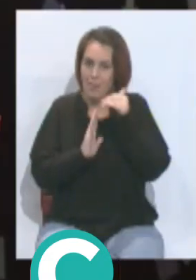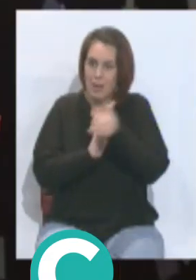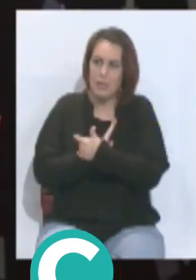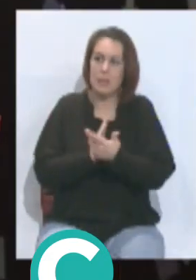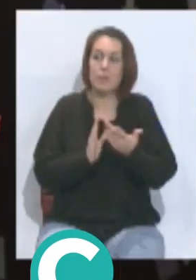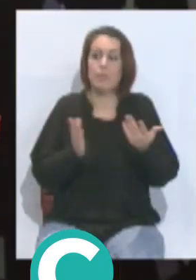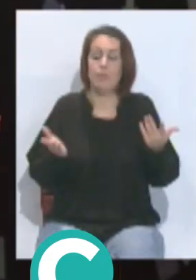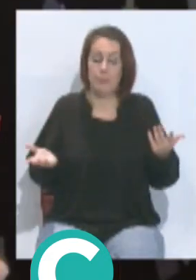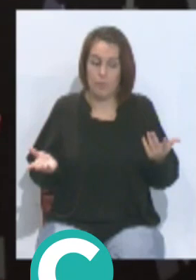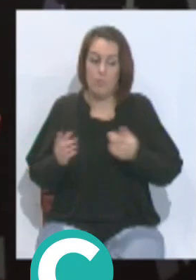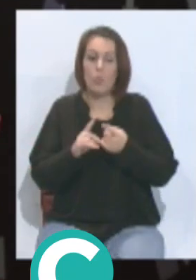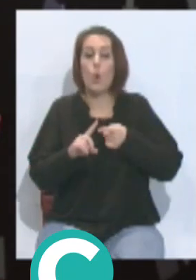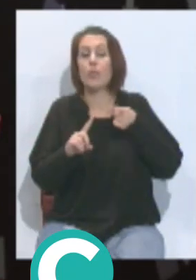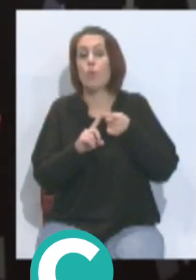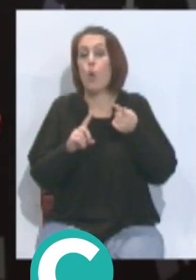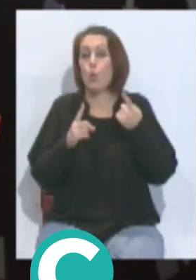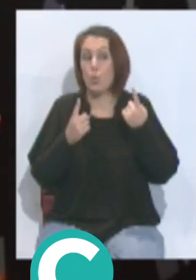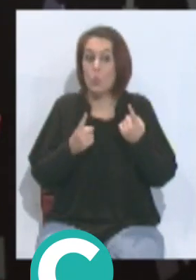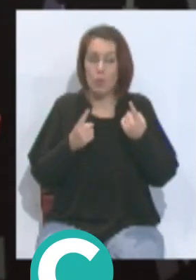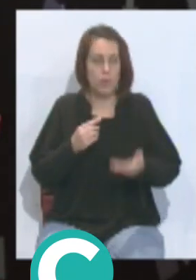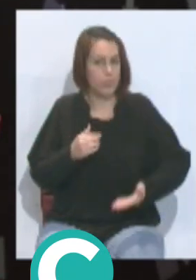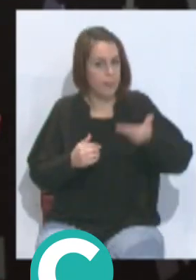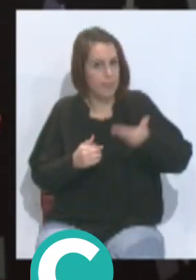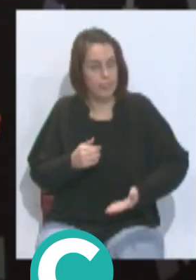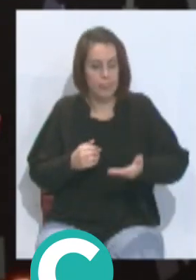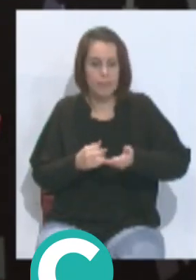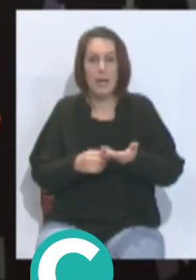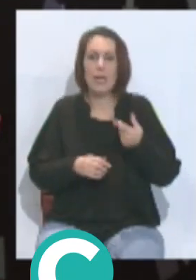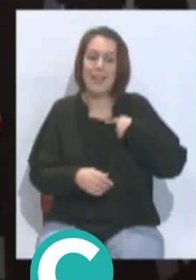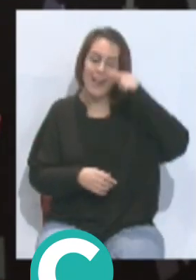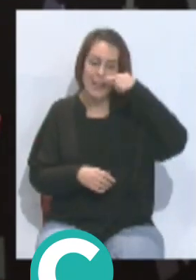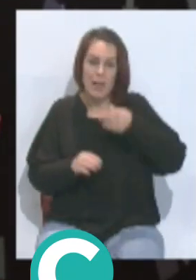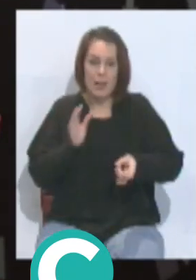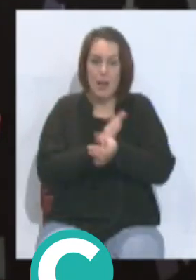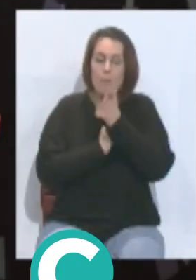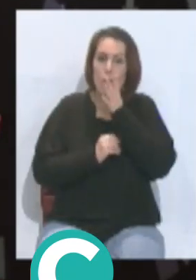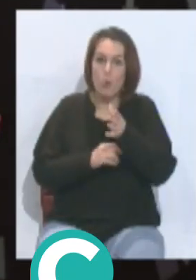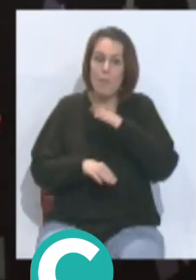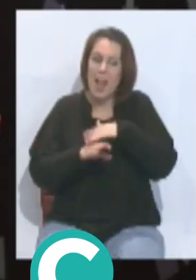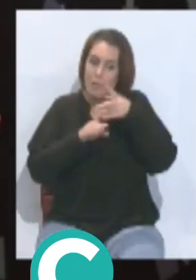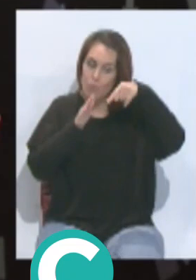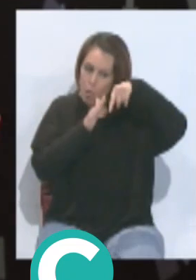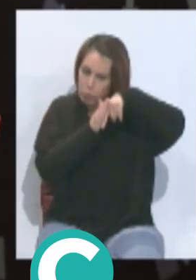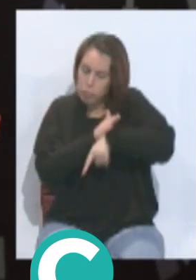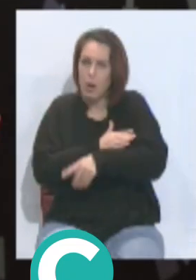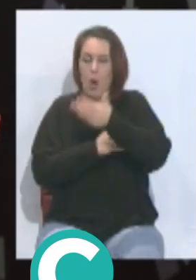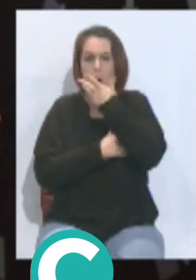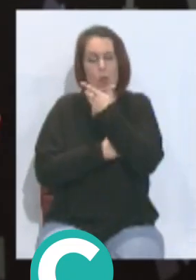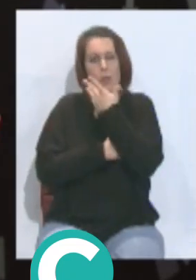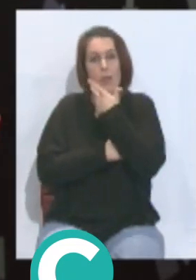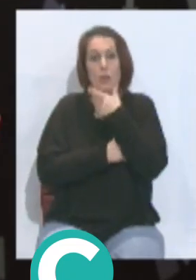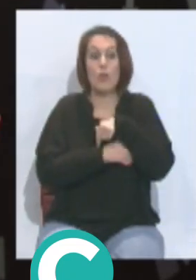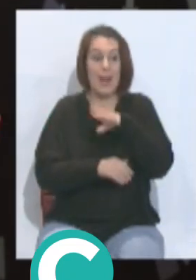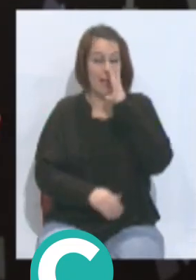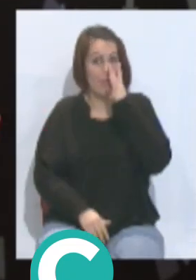Claro, el hecho, vamos, el objetivo, uno de los objetivos fundamentales de por qué se crea la cátedra, ¿no? Es para profundizar en los conocimientos